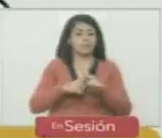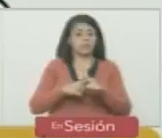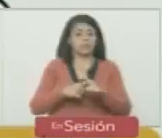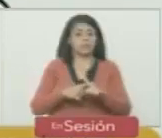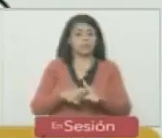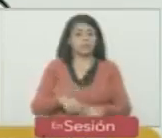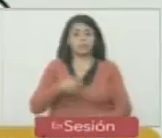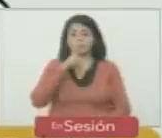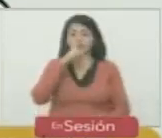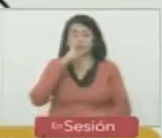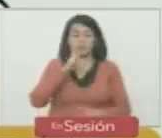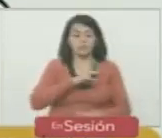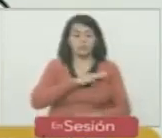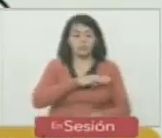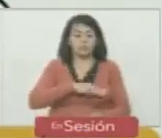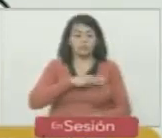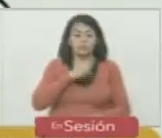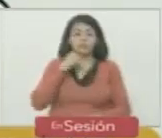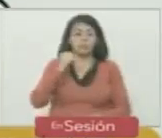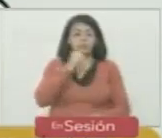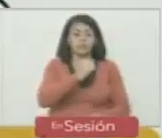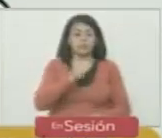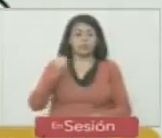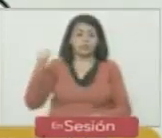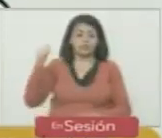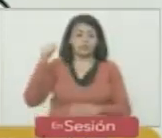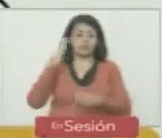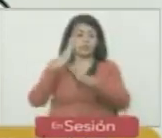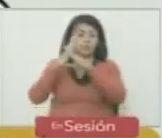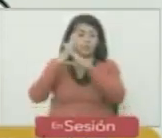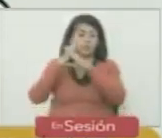deleznable misión del criminal bloqueo, que